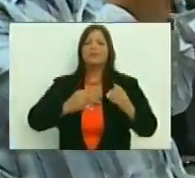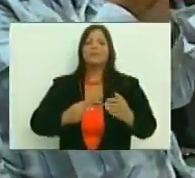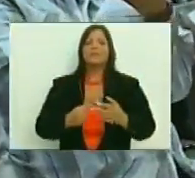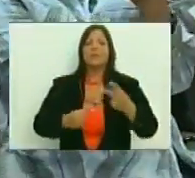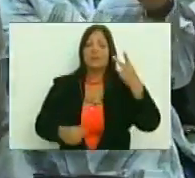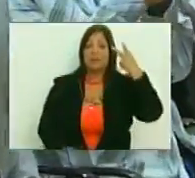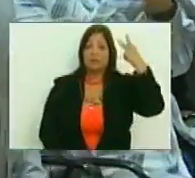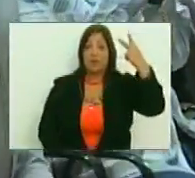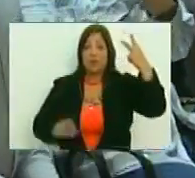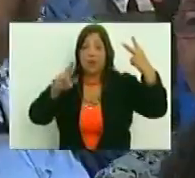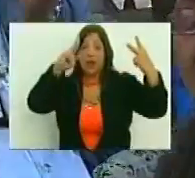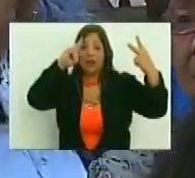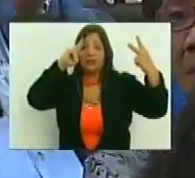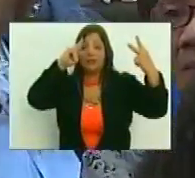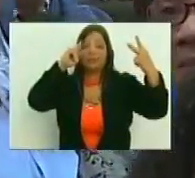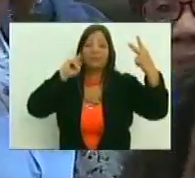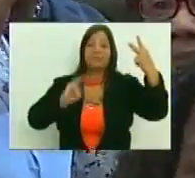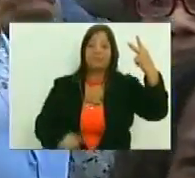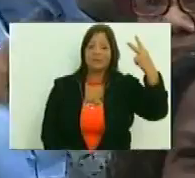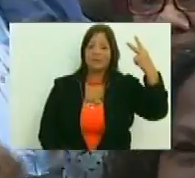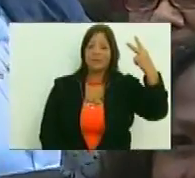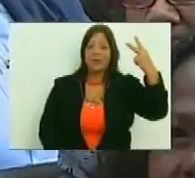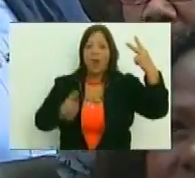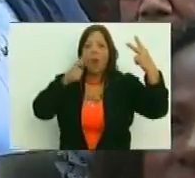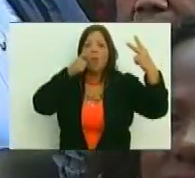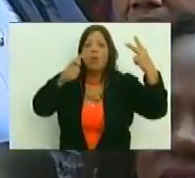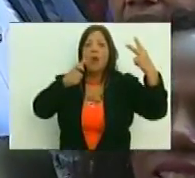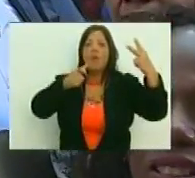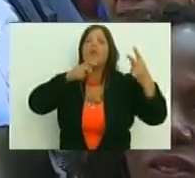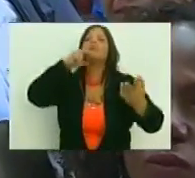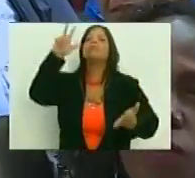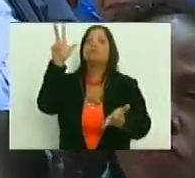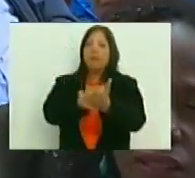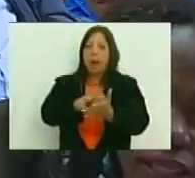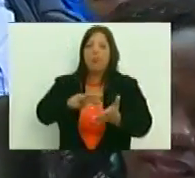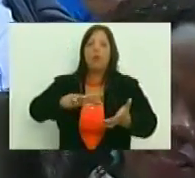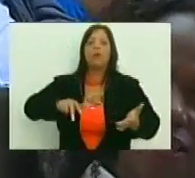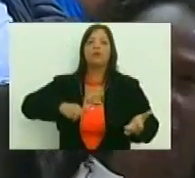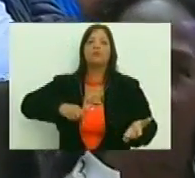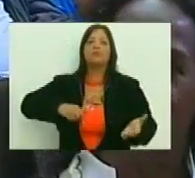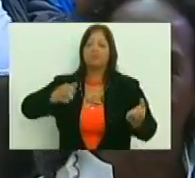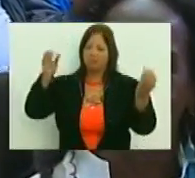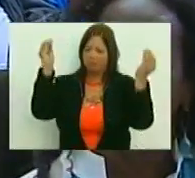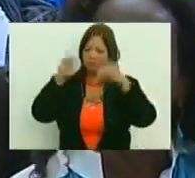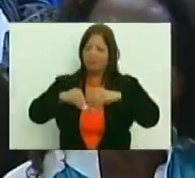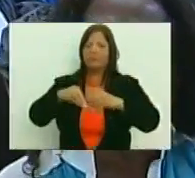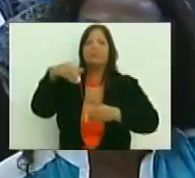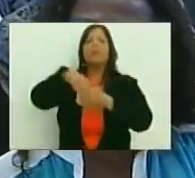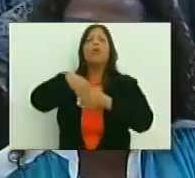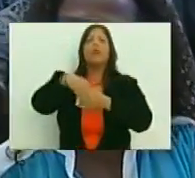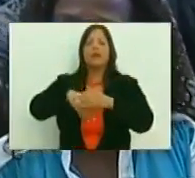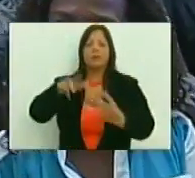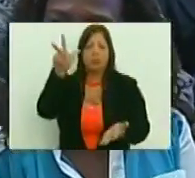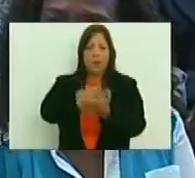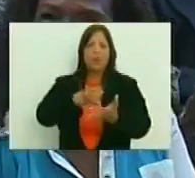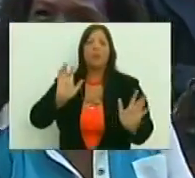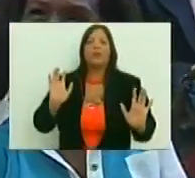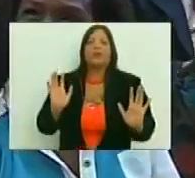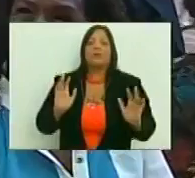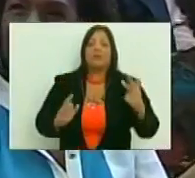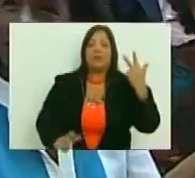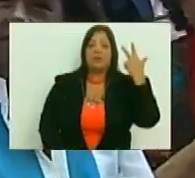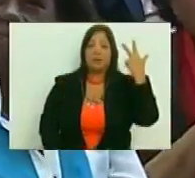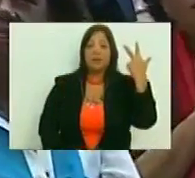La segunda razón, el pueblo ratificó la orden del comandante Chávez, eligiéndolo, ¿verdad? Y la